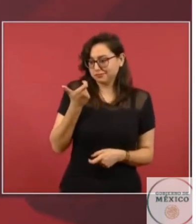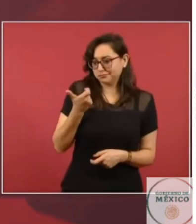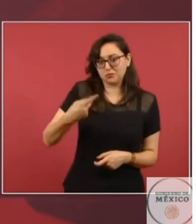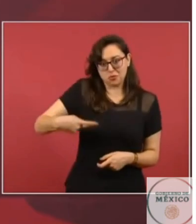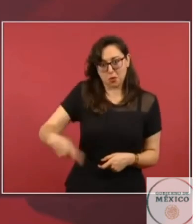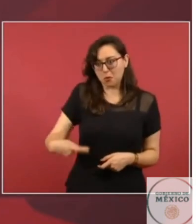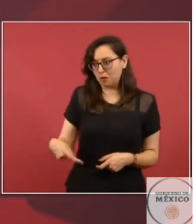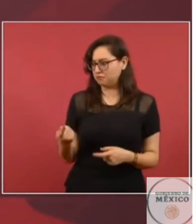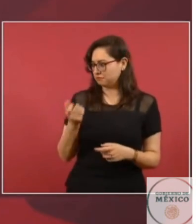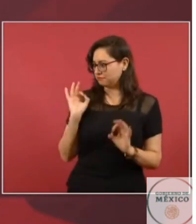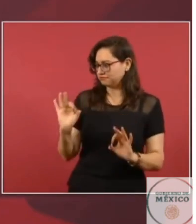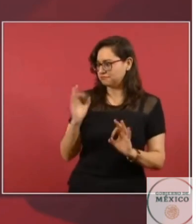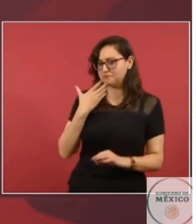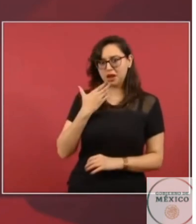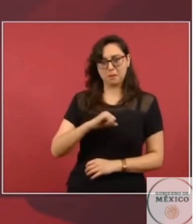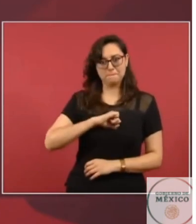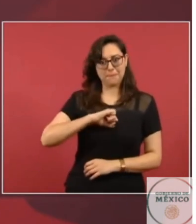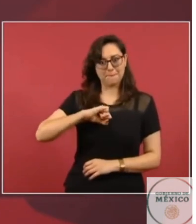como está ahora.